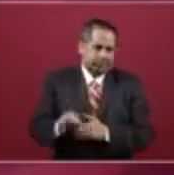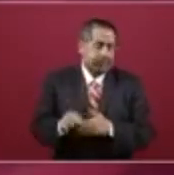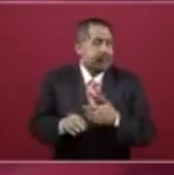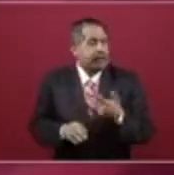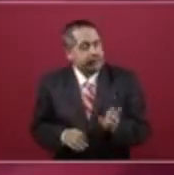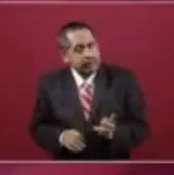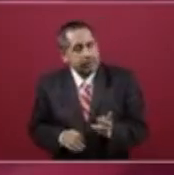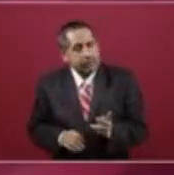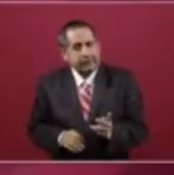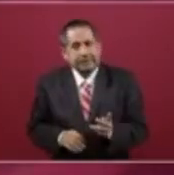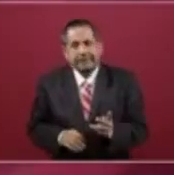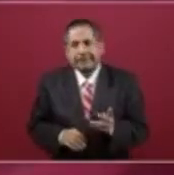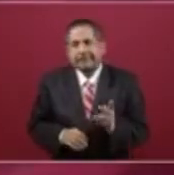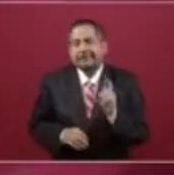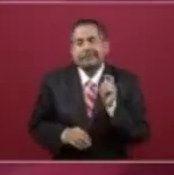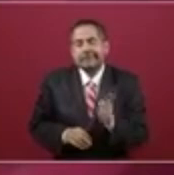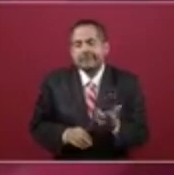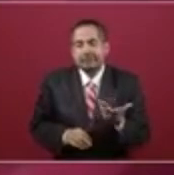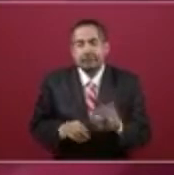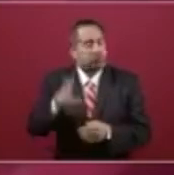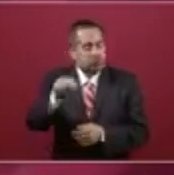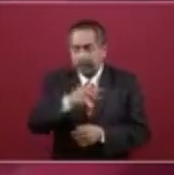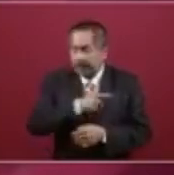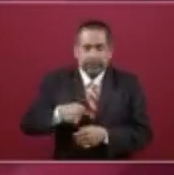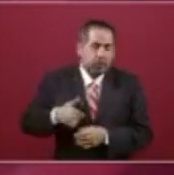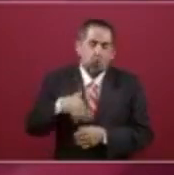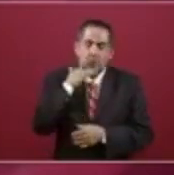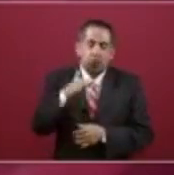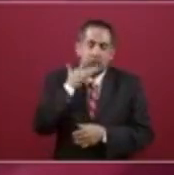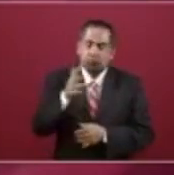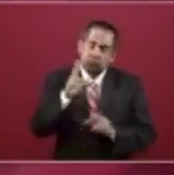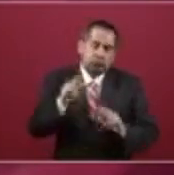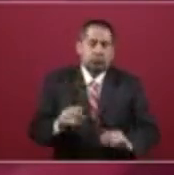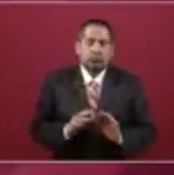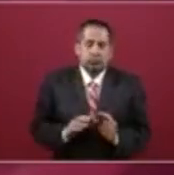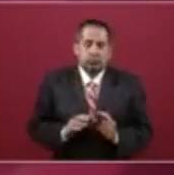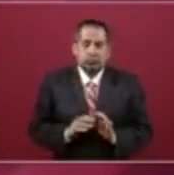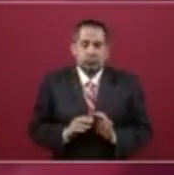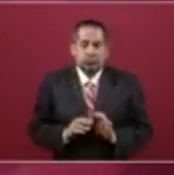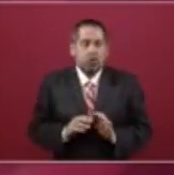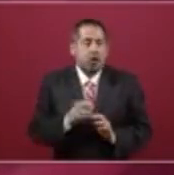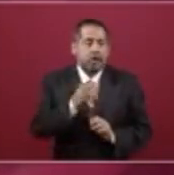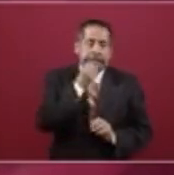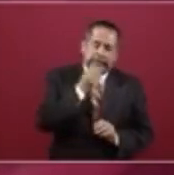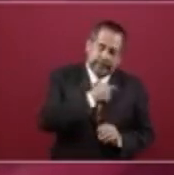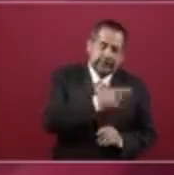no implica corrupción. O sea, no es a costa de